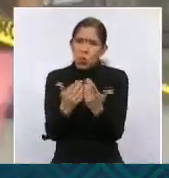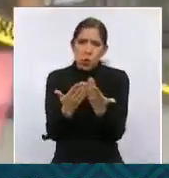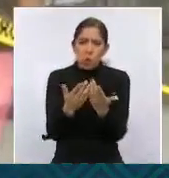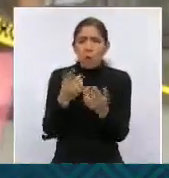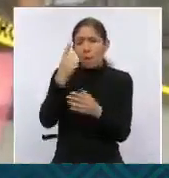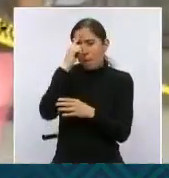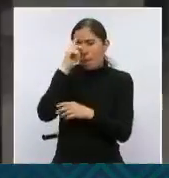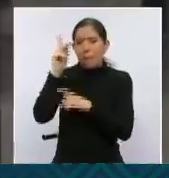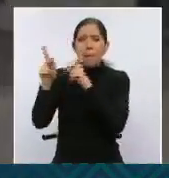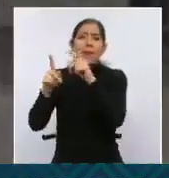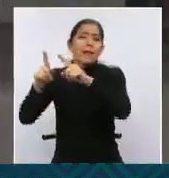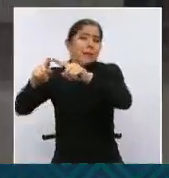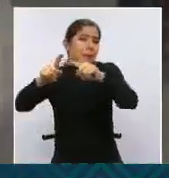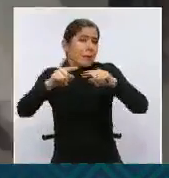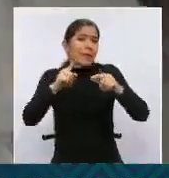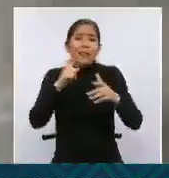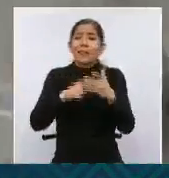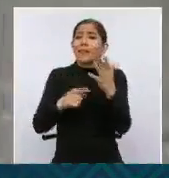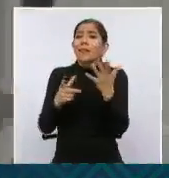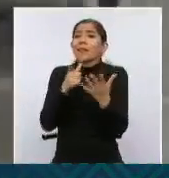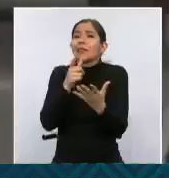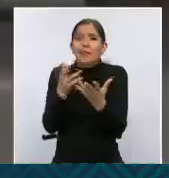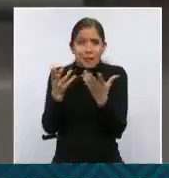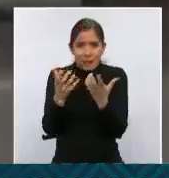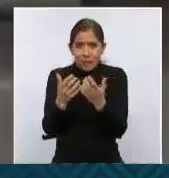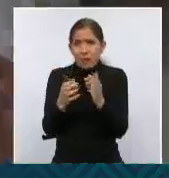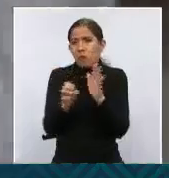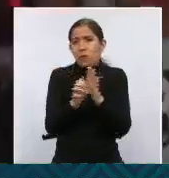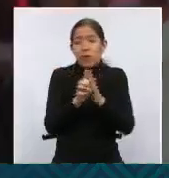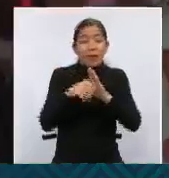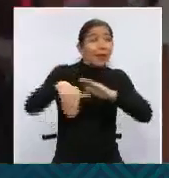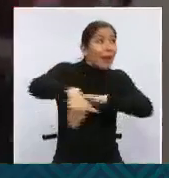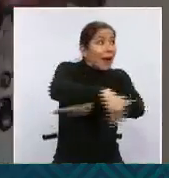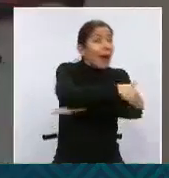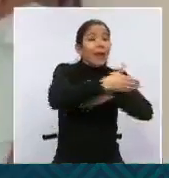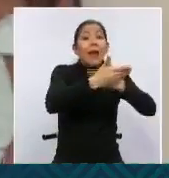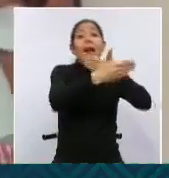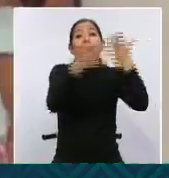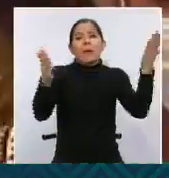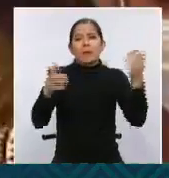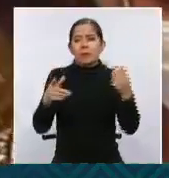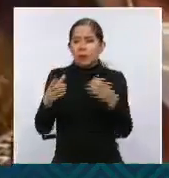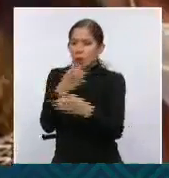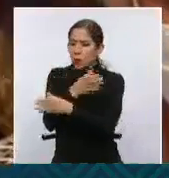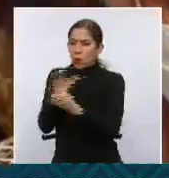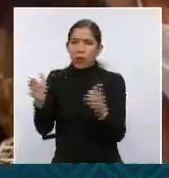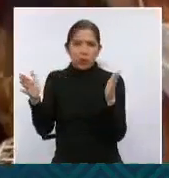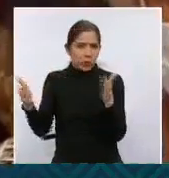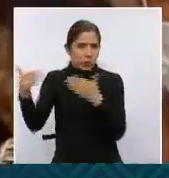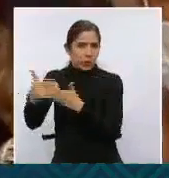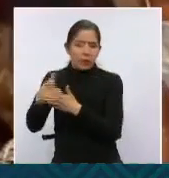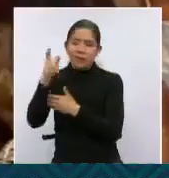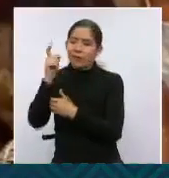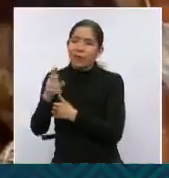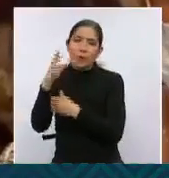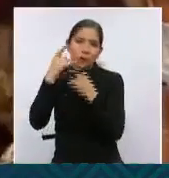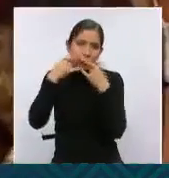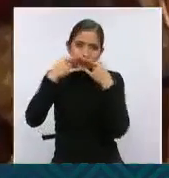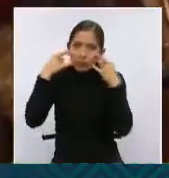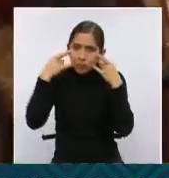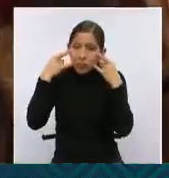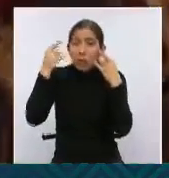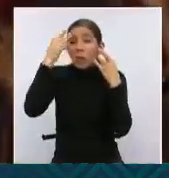el área externa, en ambientes abiertos. En ambientes cerrados tenemos que utilizarlo, porque no solamente nos